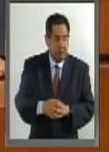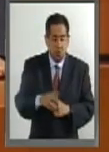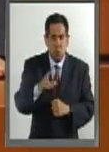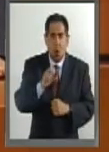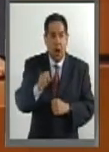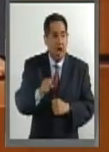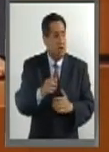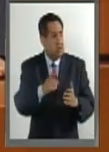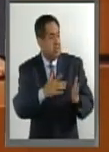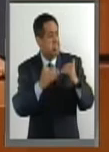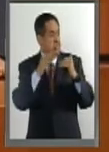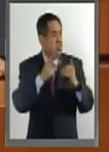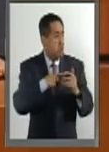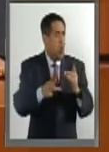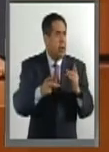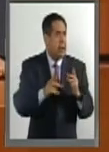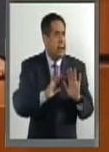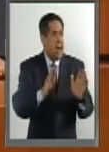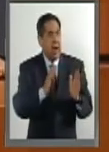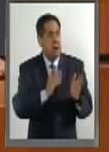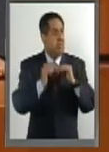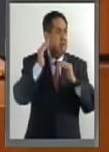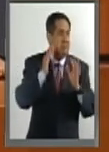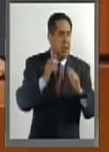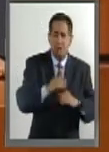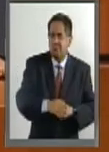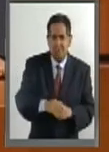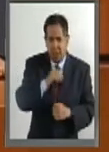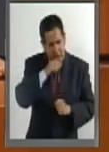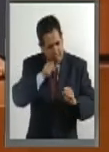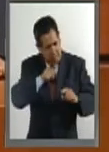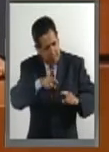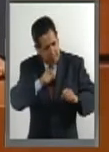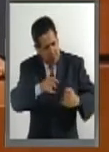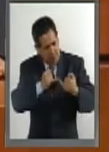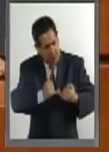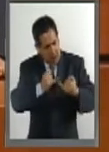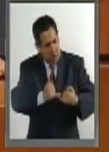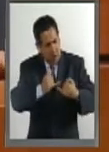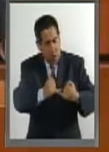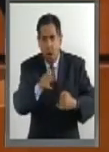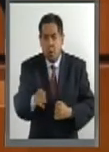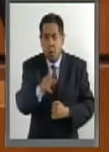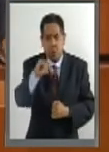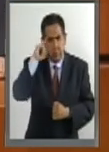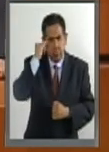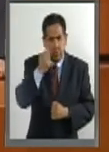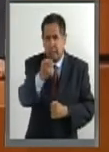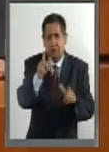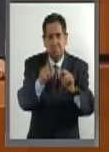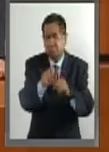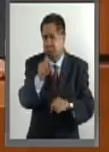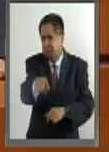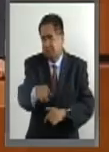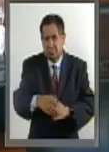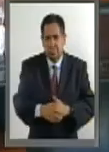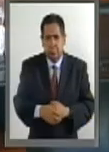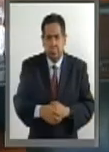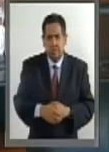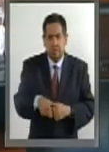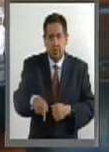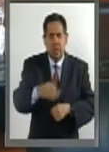de la pobreza y de la marginación a los pueblos indígenas. Ese es el resumen. Aquí